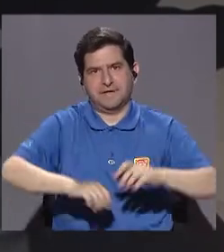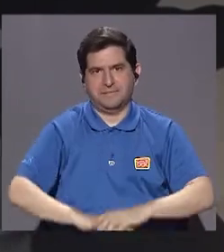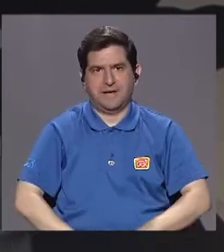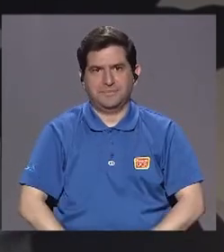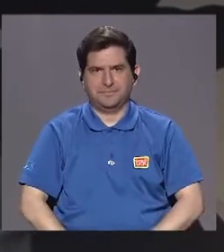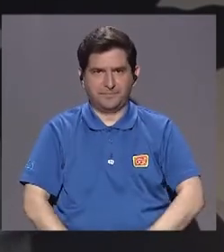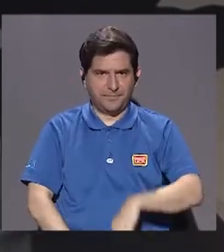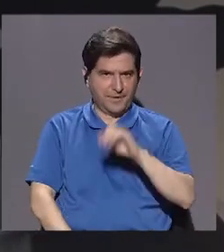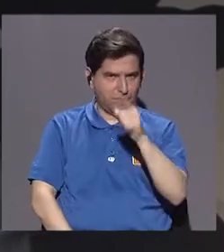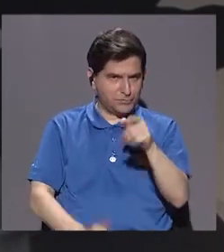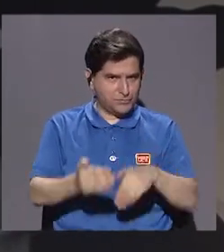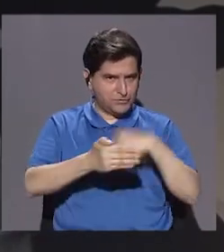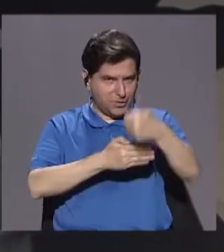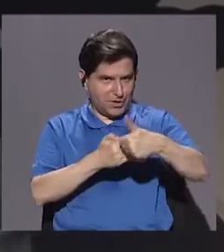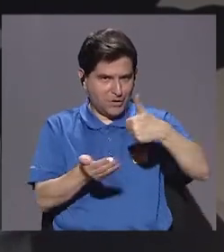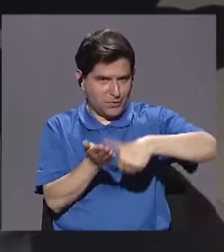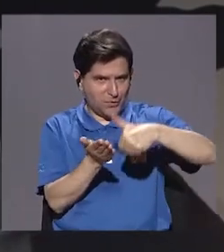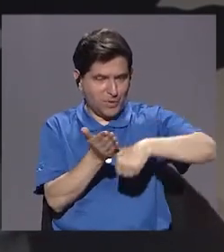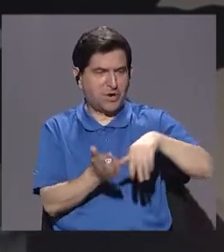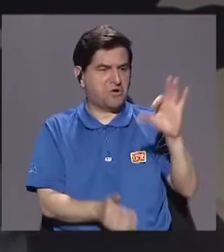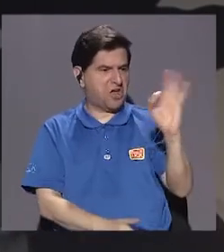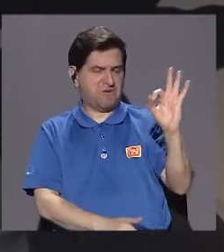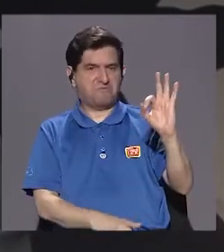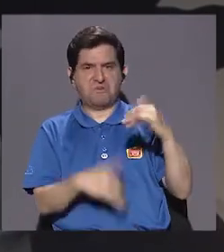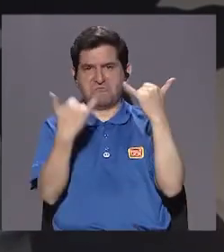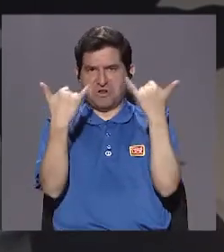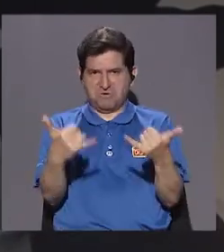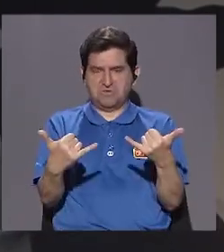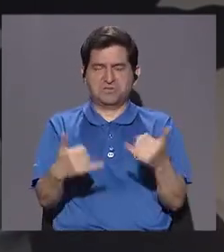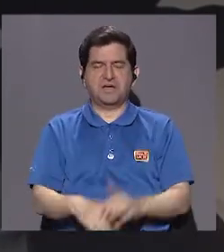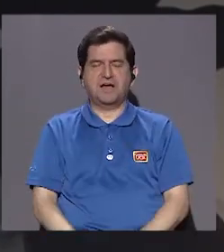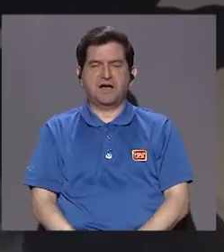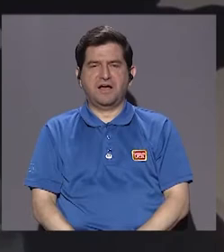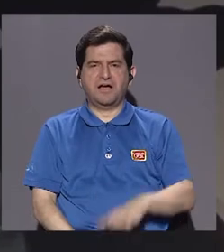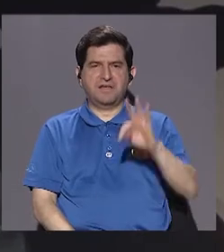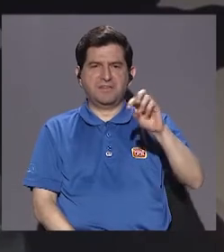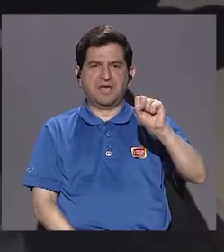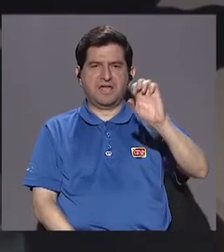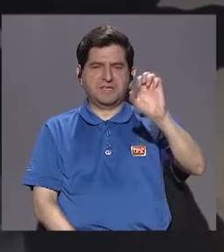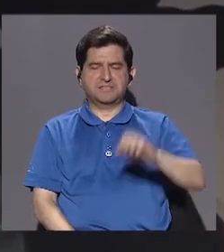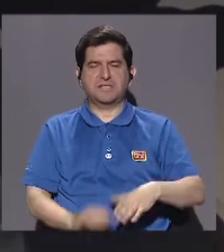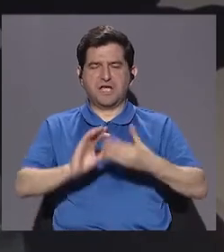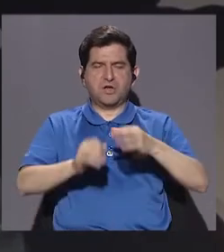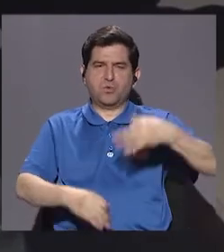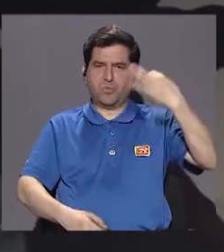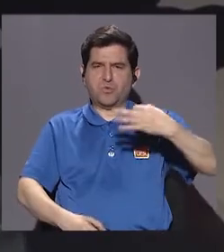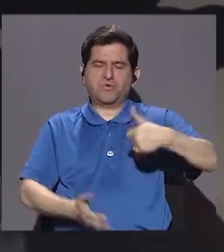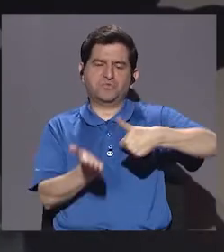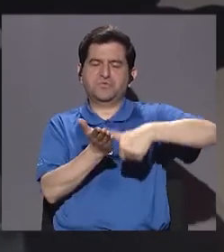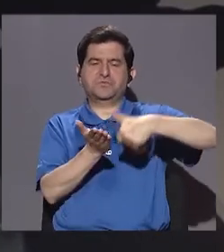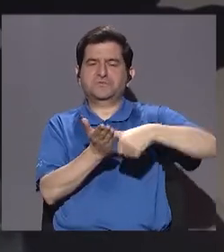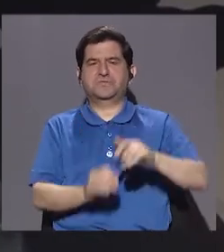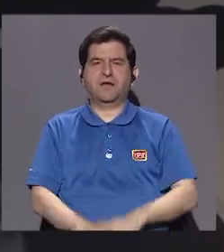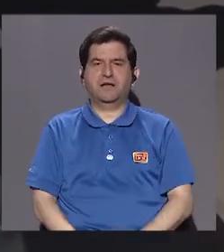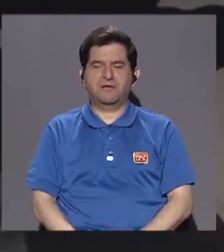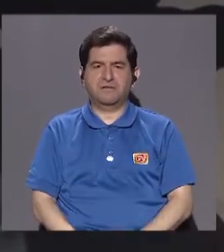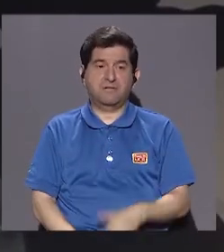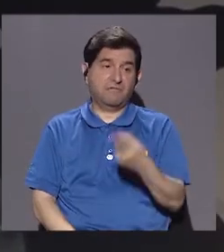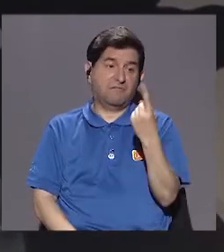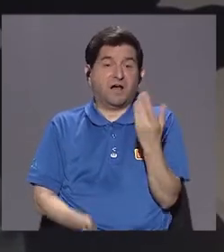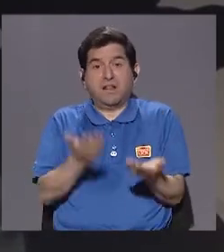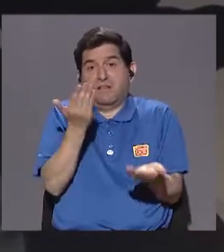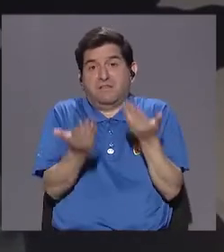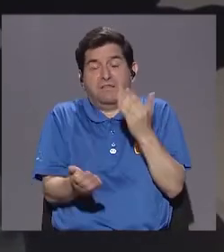usted después de las elecciones en febrero ya con el tribunal da el dato oficial de cómo quedó la elección aunque todavía